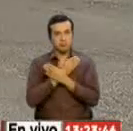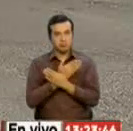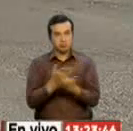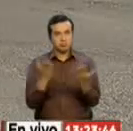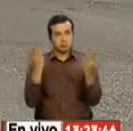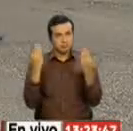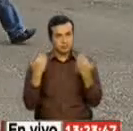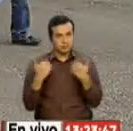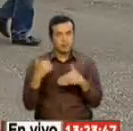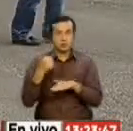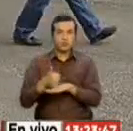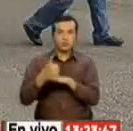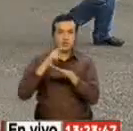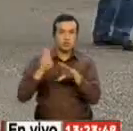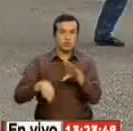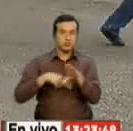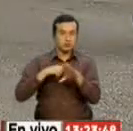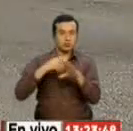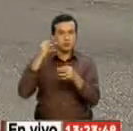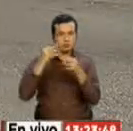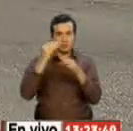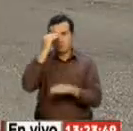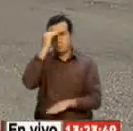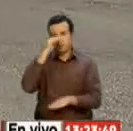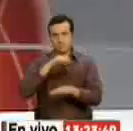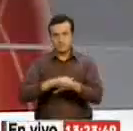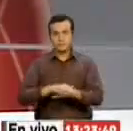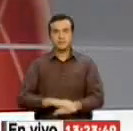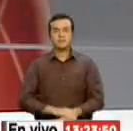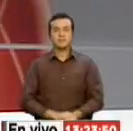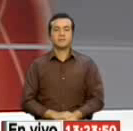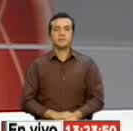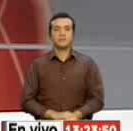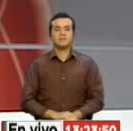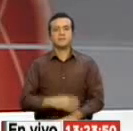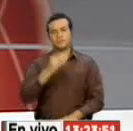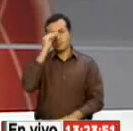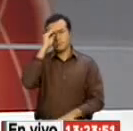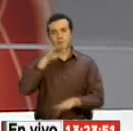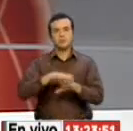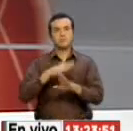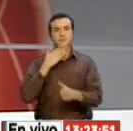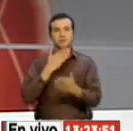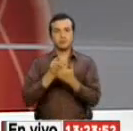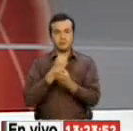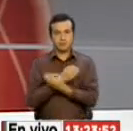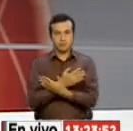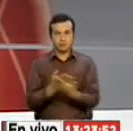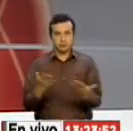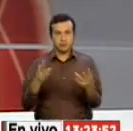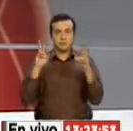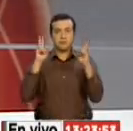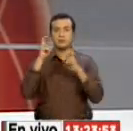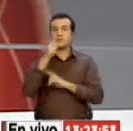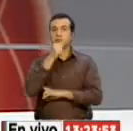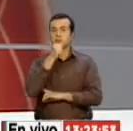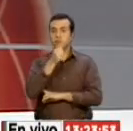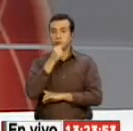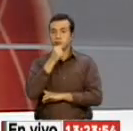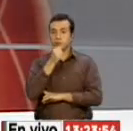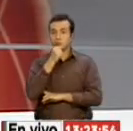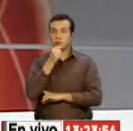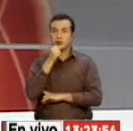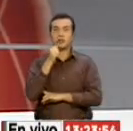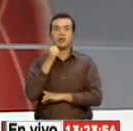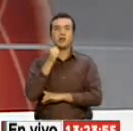ha desarrollado en la Corte Nacional de Justicia. Buenas tardes. Buenas tardes, Olga, gracias por ese informe. Y hoy en el segmento de entrevistas de Telediario con